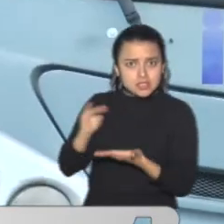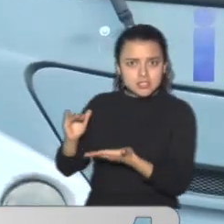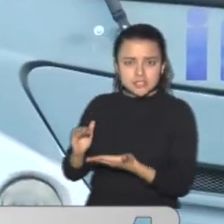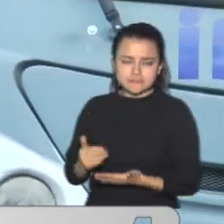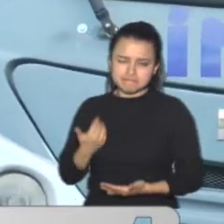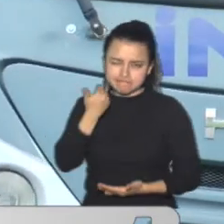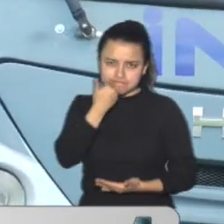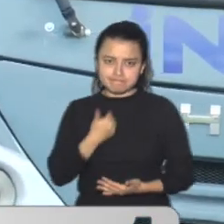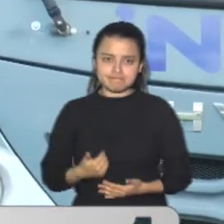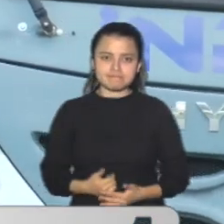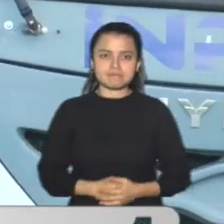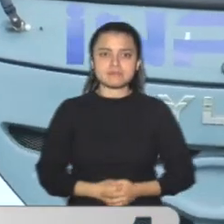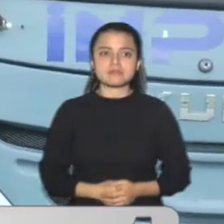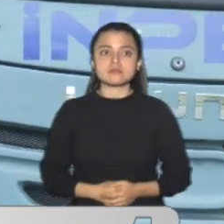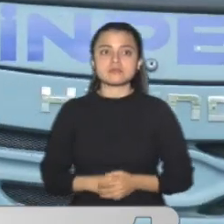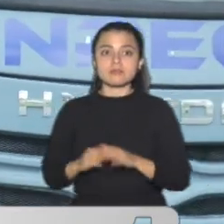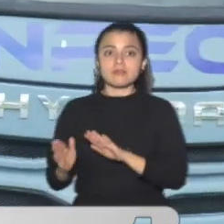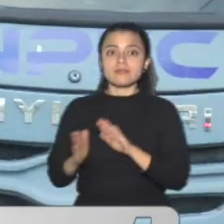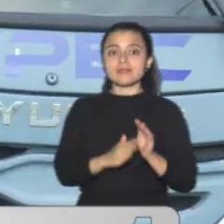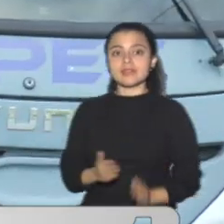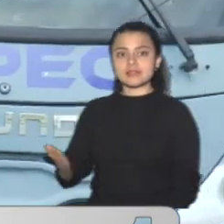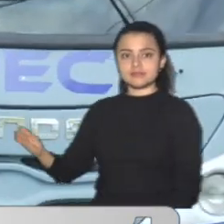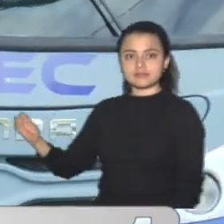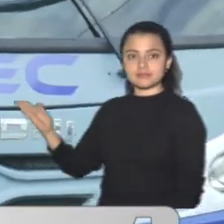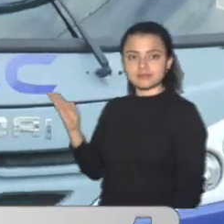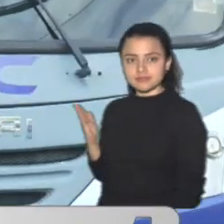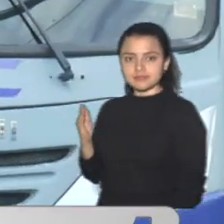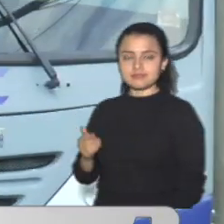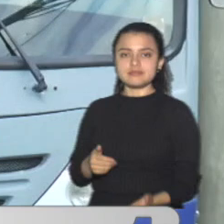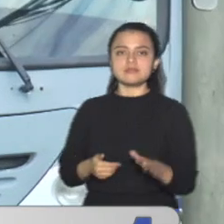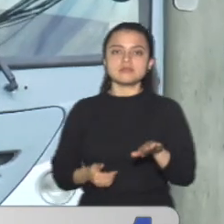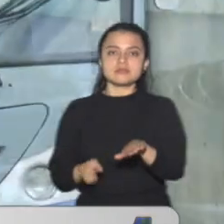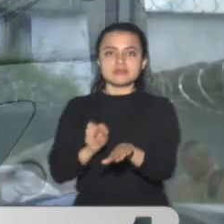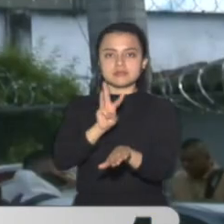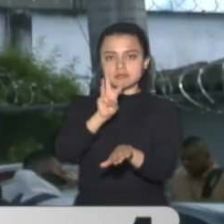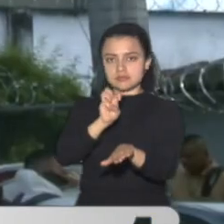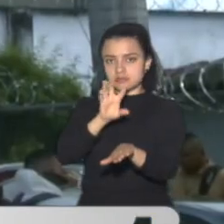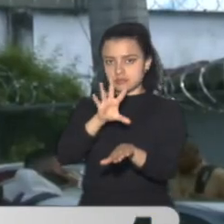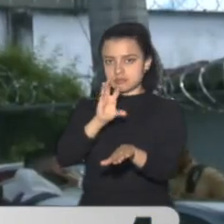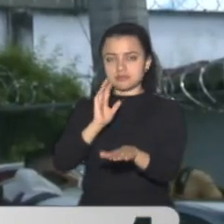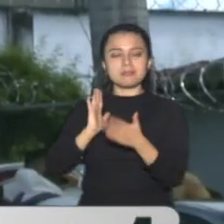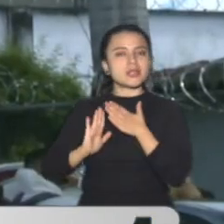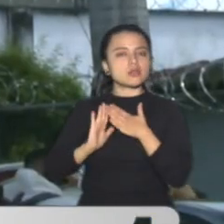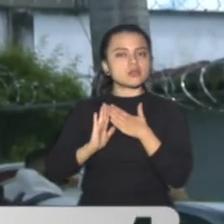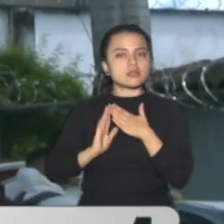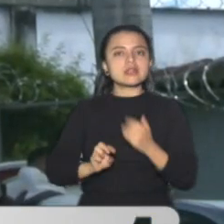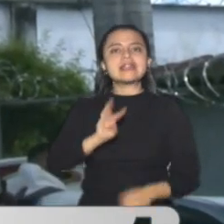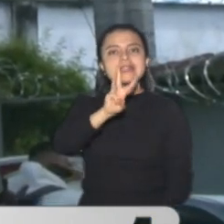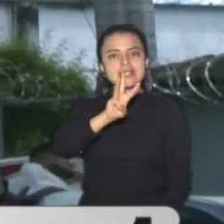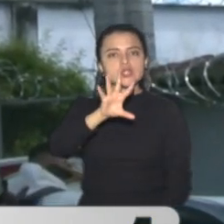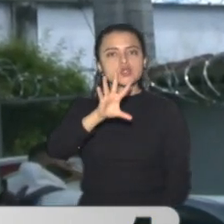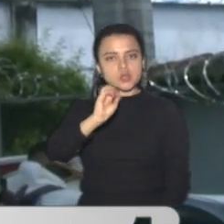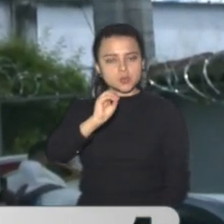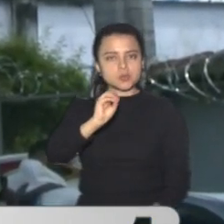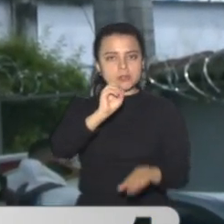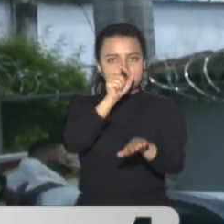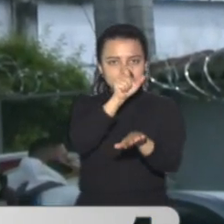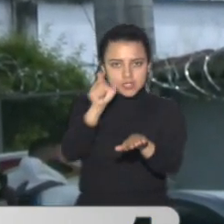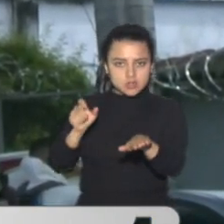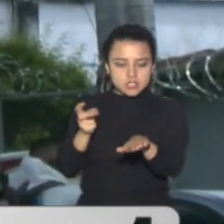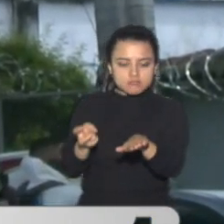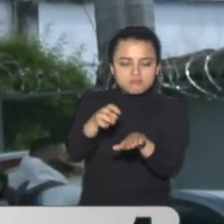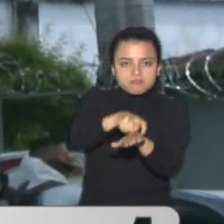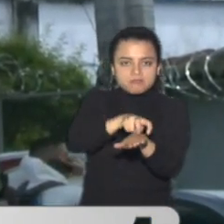nacional penitenciario sigue con los traslados de 350 personas privadas de la libertad hacia 12 cárceles del país debido a las fallas estructurales que